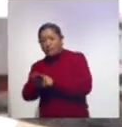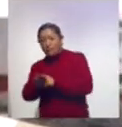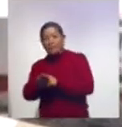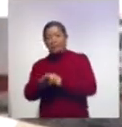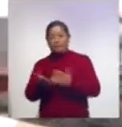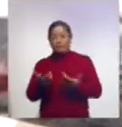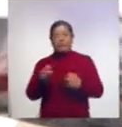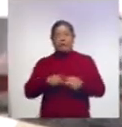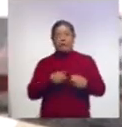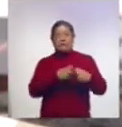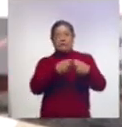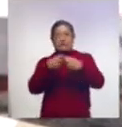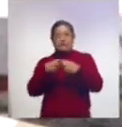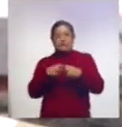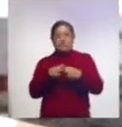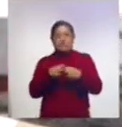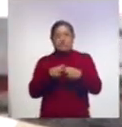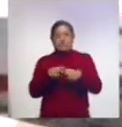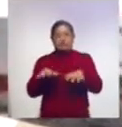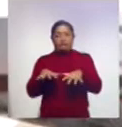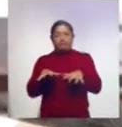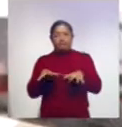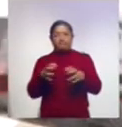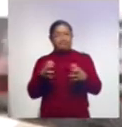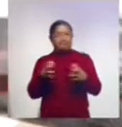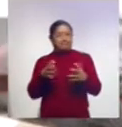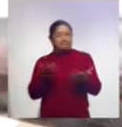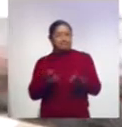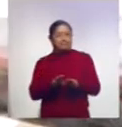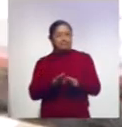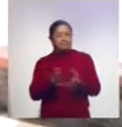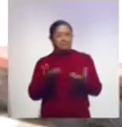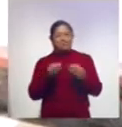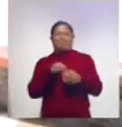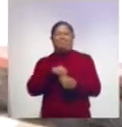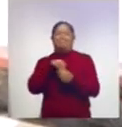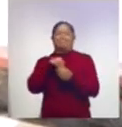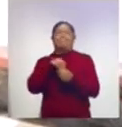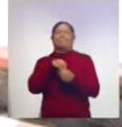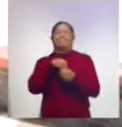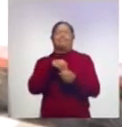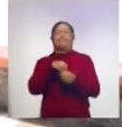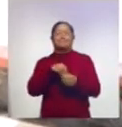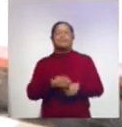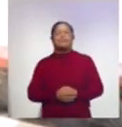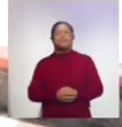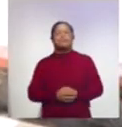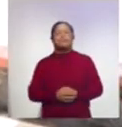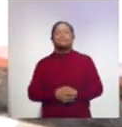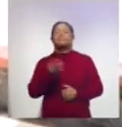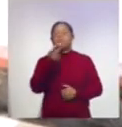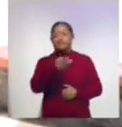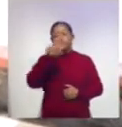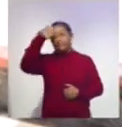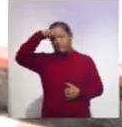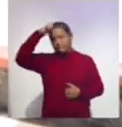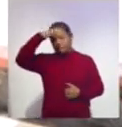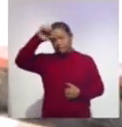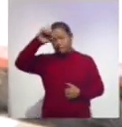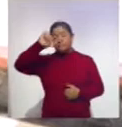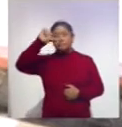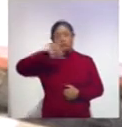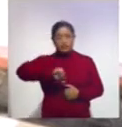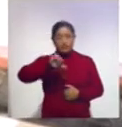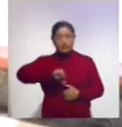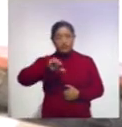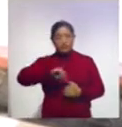tensa el momento por la cuestión de ingreso y salida. Hoy, con esa experiencia y con este trabajo que hemos